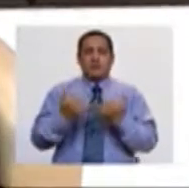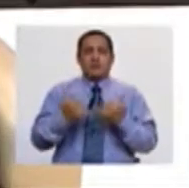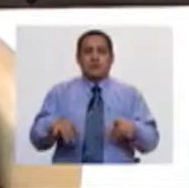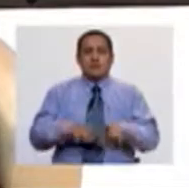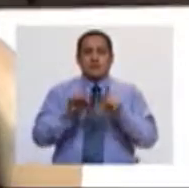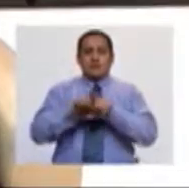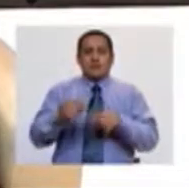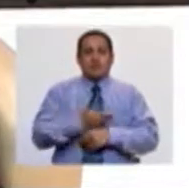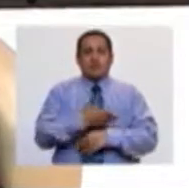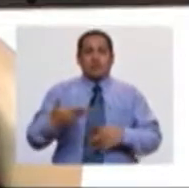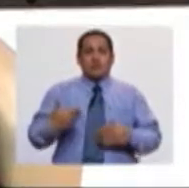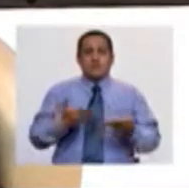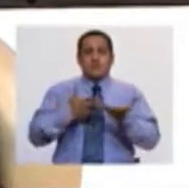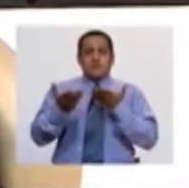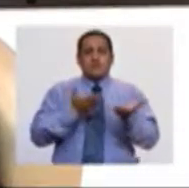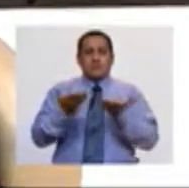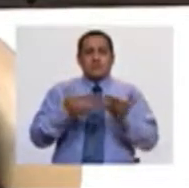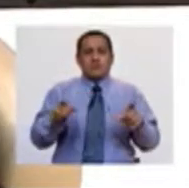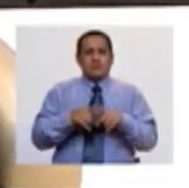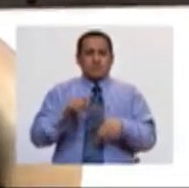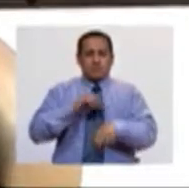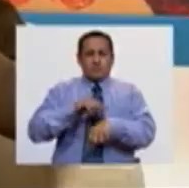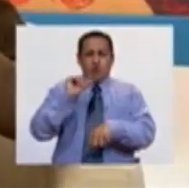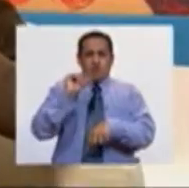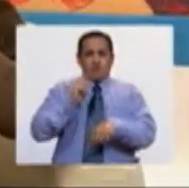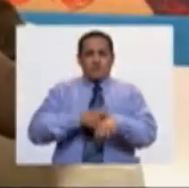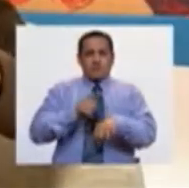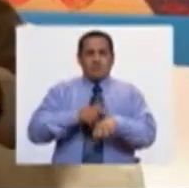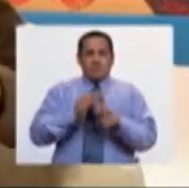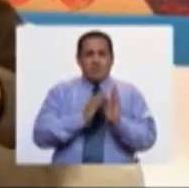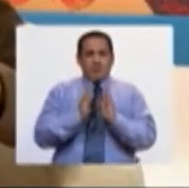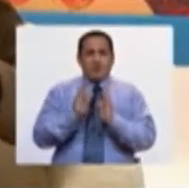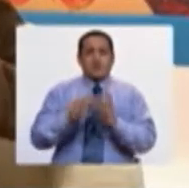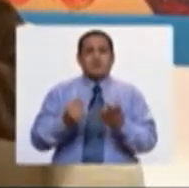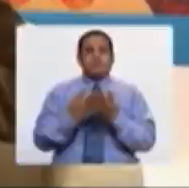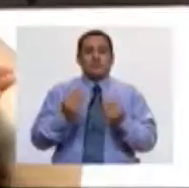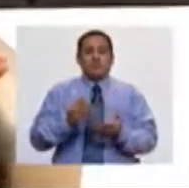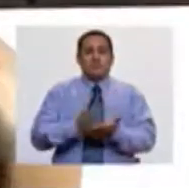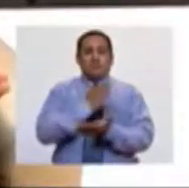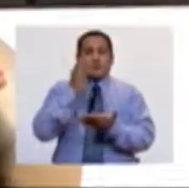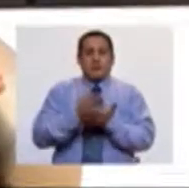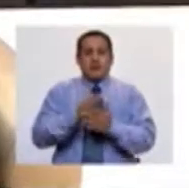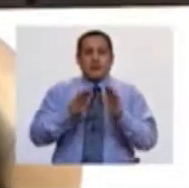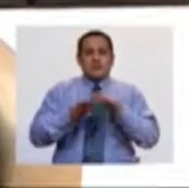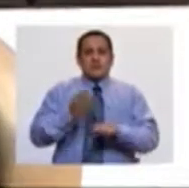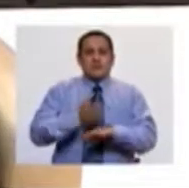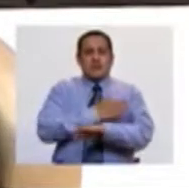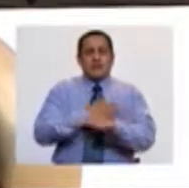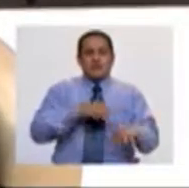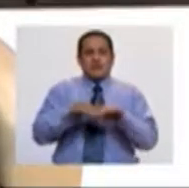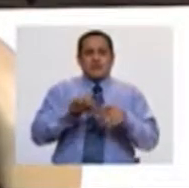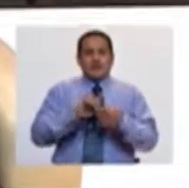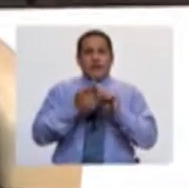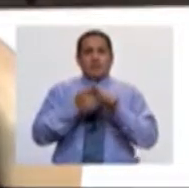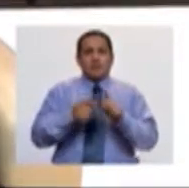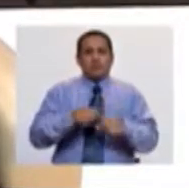viene al Estado a servir a los cuarteles... Pero no es muy poco tiempo de preparación para asumir esa responsabilidad. Ese es el gran problema. Tuvimos que hacer cambios